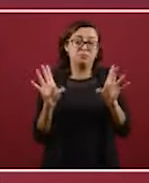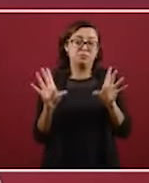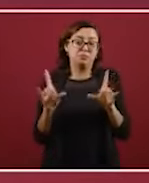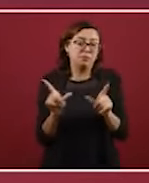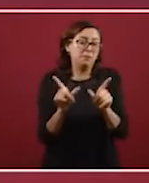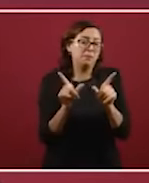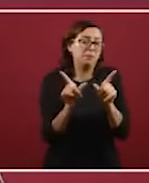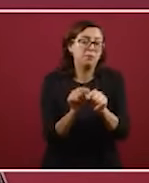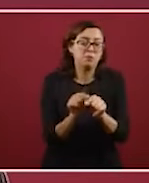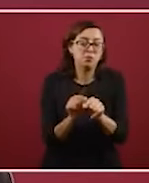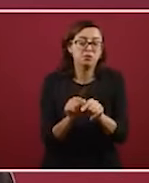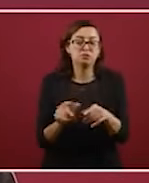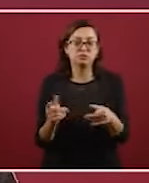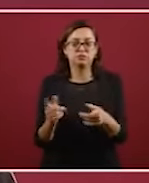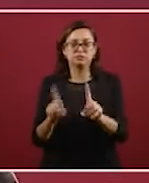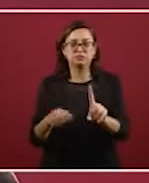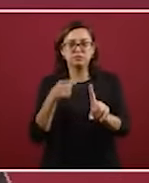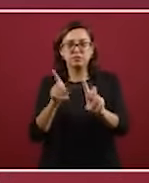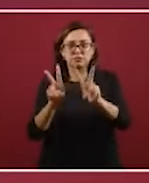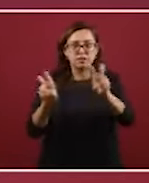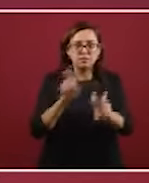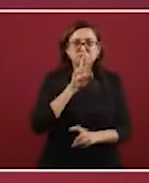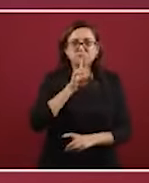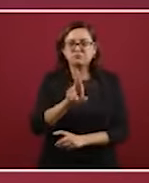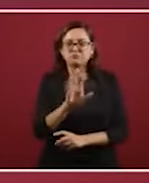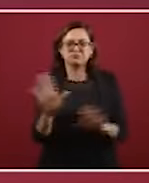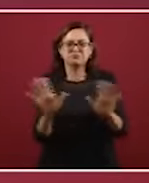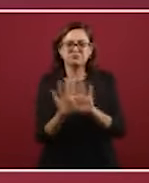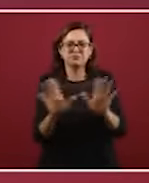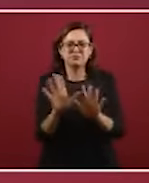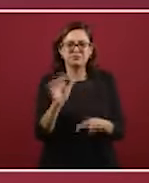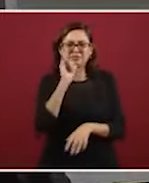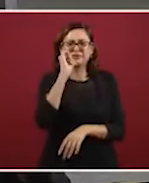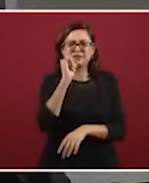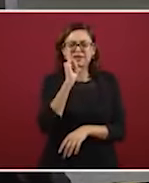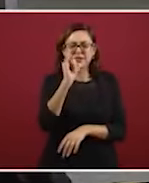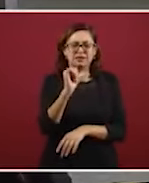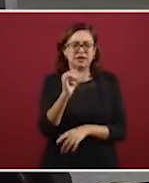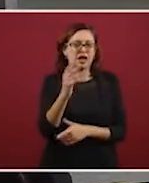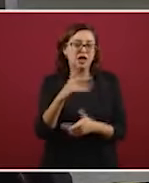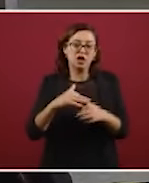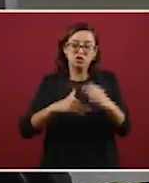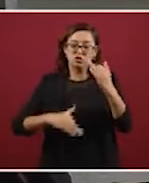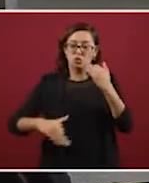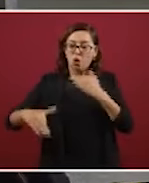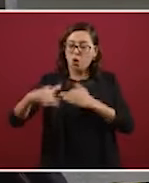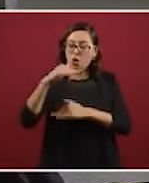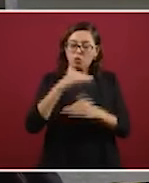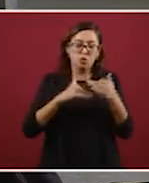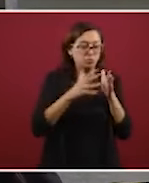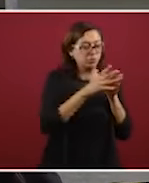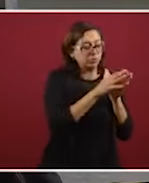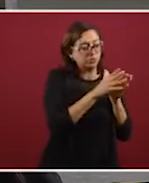tienen que ver con los temas ni con las respuestas. Ha sido… de todos modos se tiene constancia de toda la transmisión